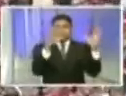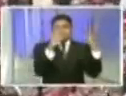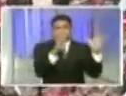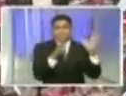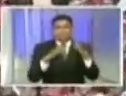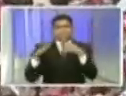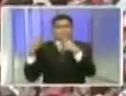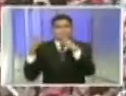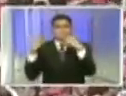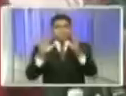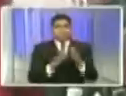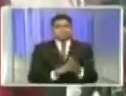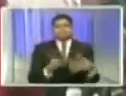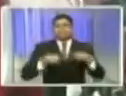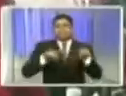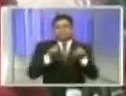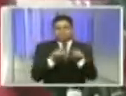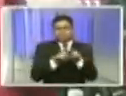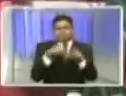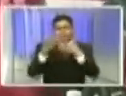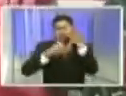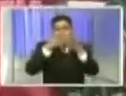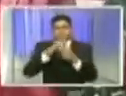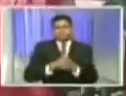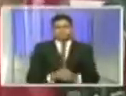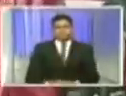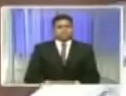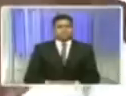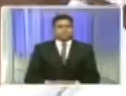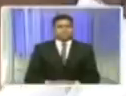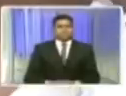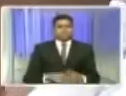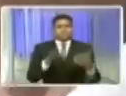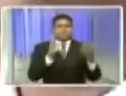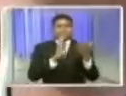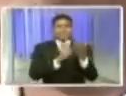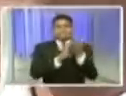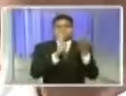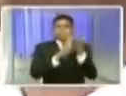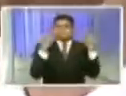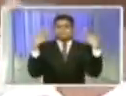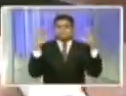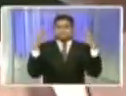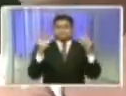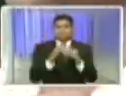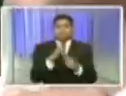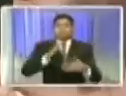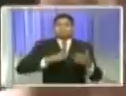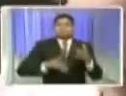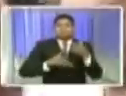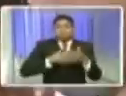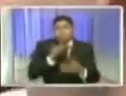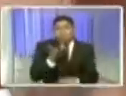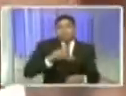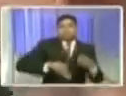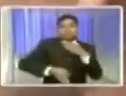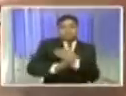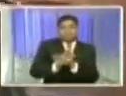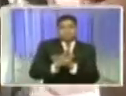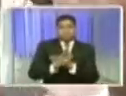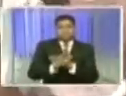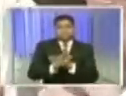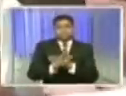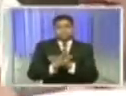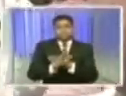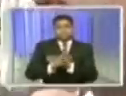Al son de la clave, ustedes pueden ir a una jornada y